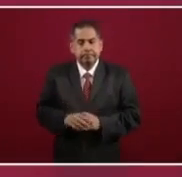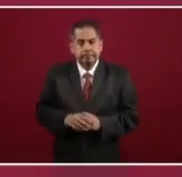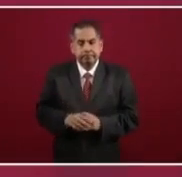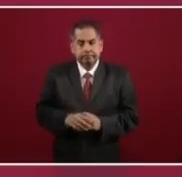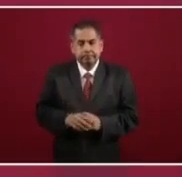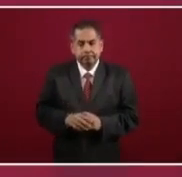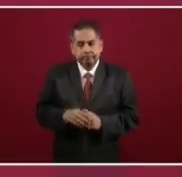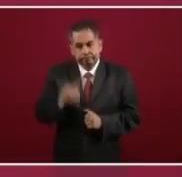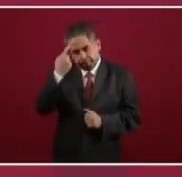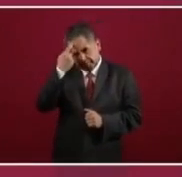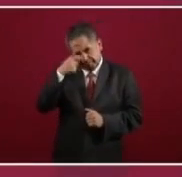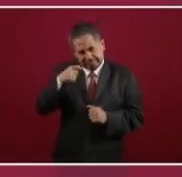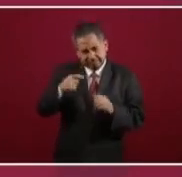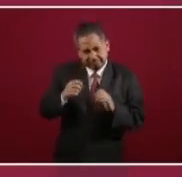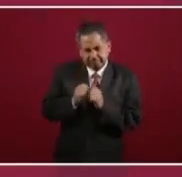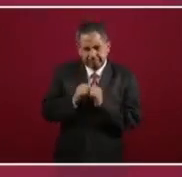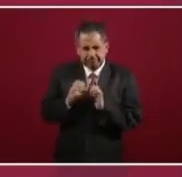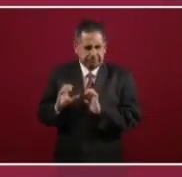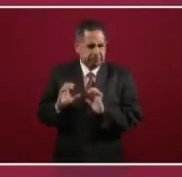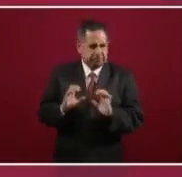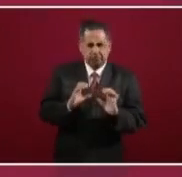actuar con precaución